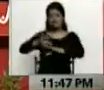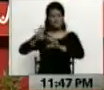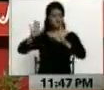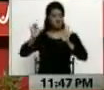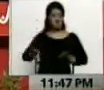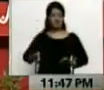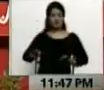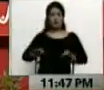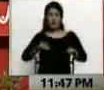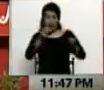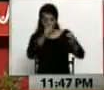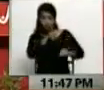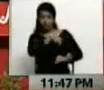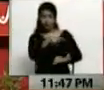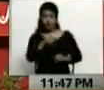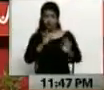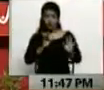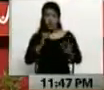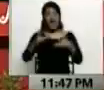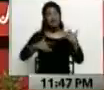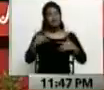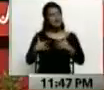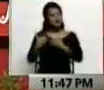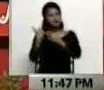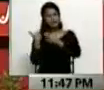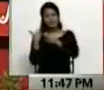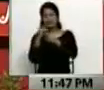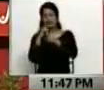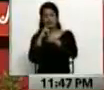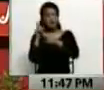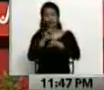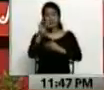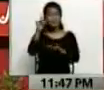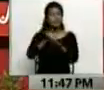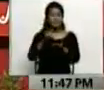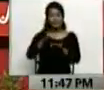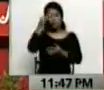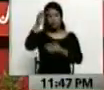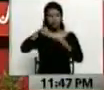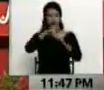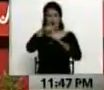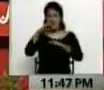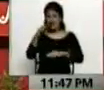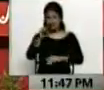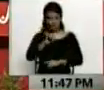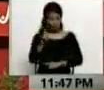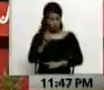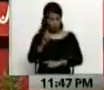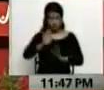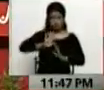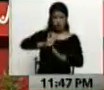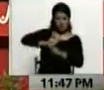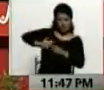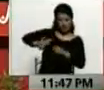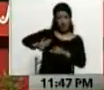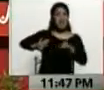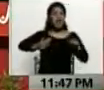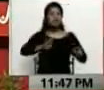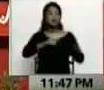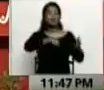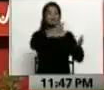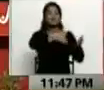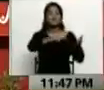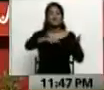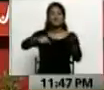cargo del presidente Nicolás Maduro esta actividad será organizada sin la participación del Consejo Nacional electoral